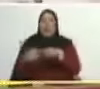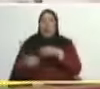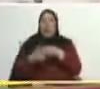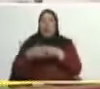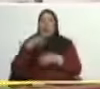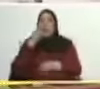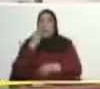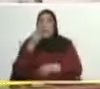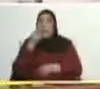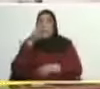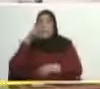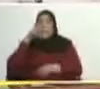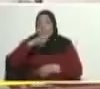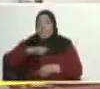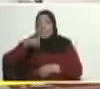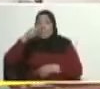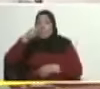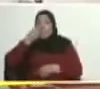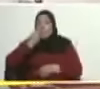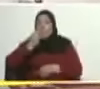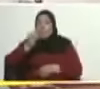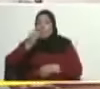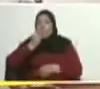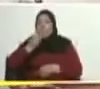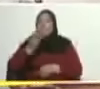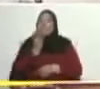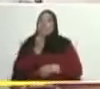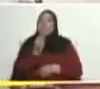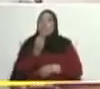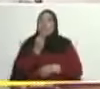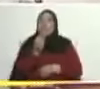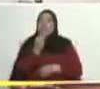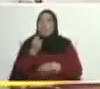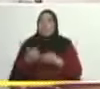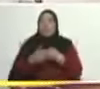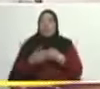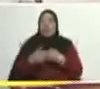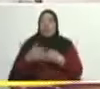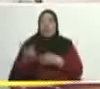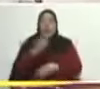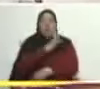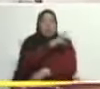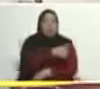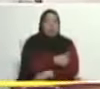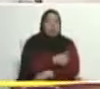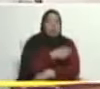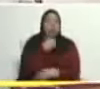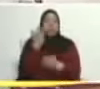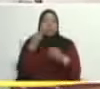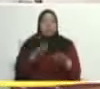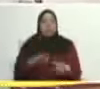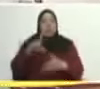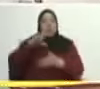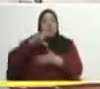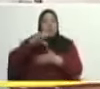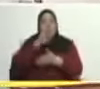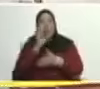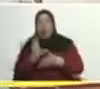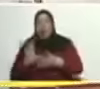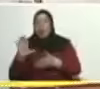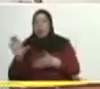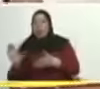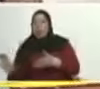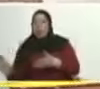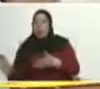sionismo y contra toda la forma de la extrema derecha que quiere recolonizar a América Latina y el Caribe. Porque